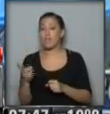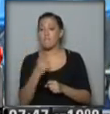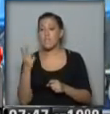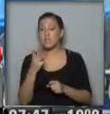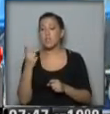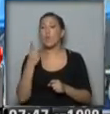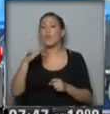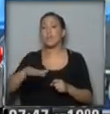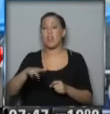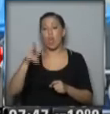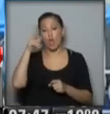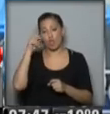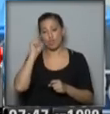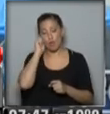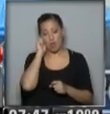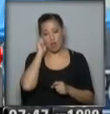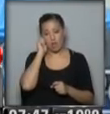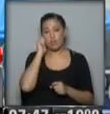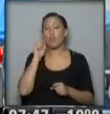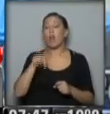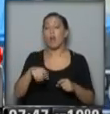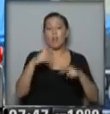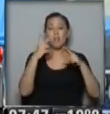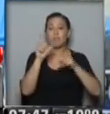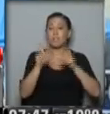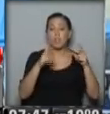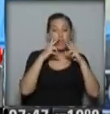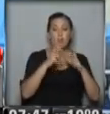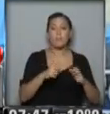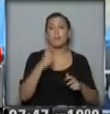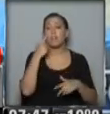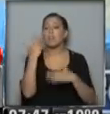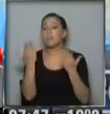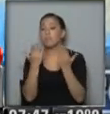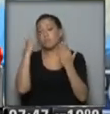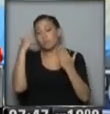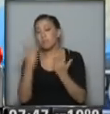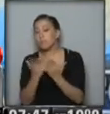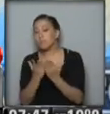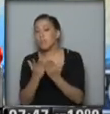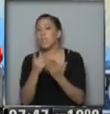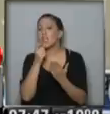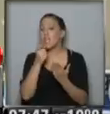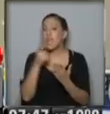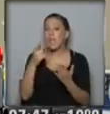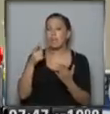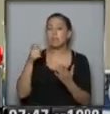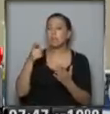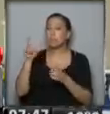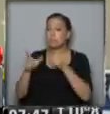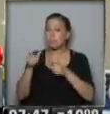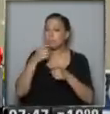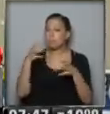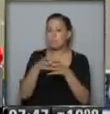es un niño de 8 años mientras que los investigadores dijeron estn evaluando si se trató de atentados terroristas el